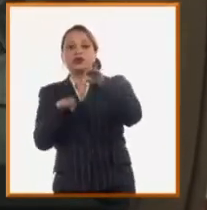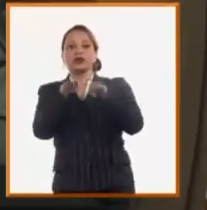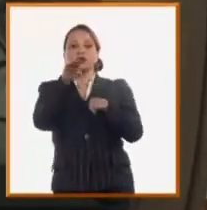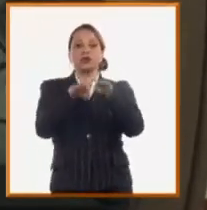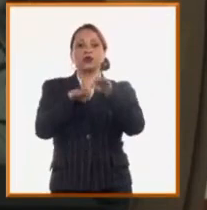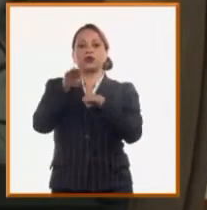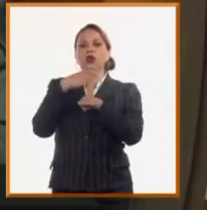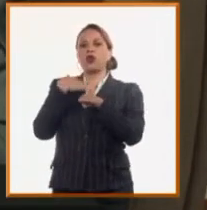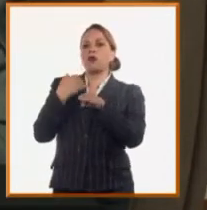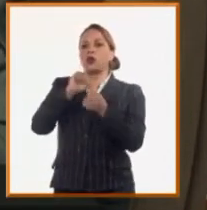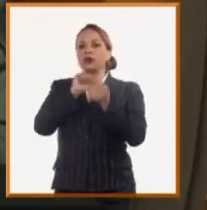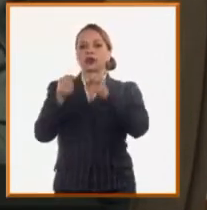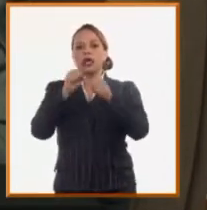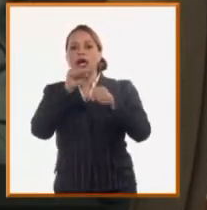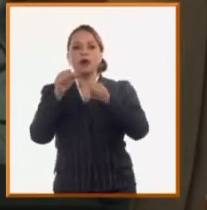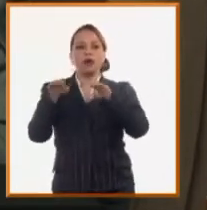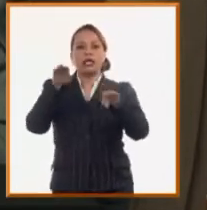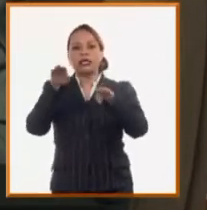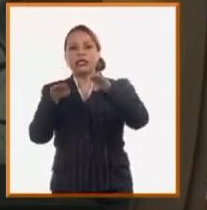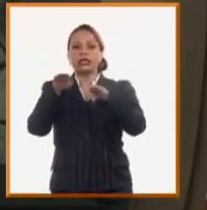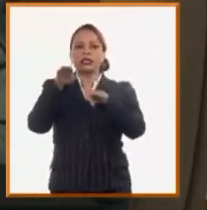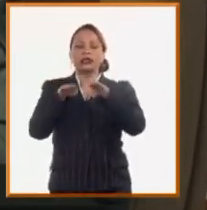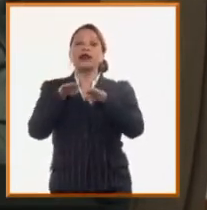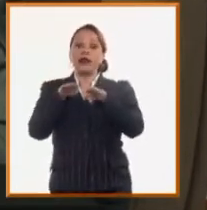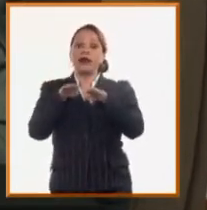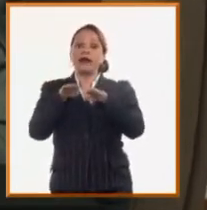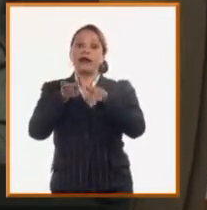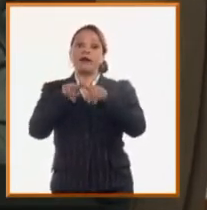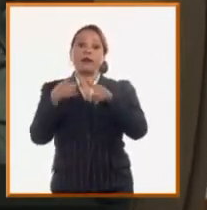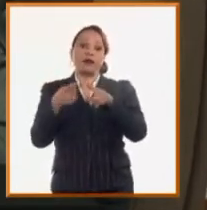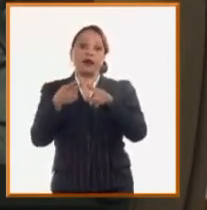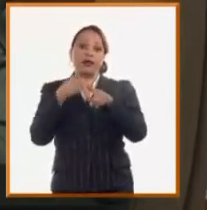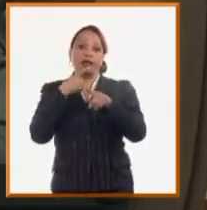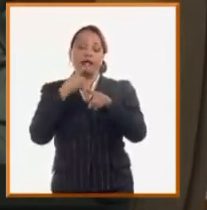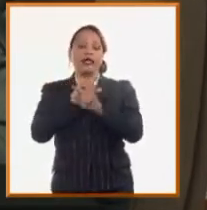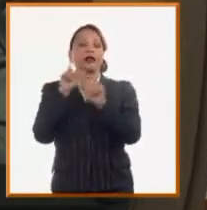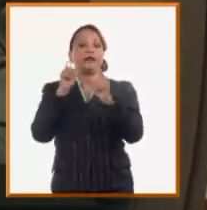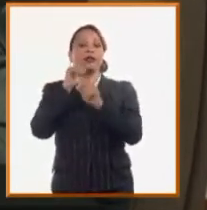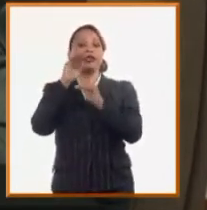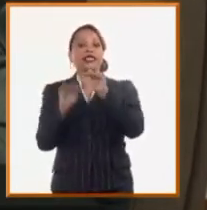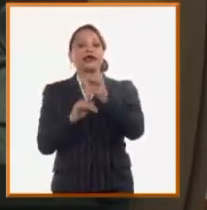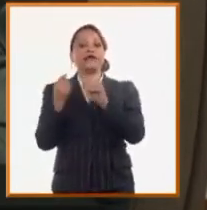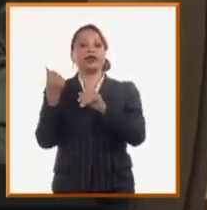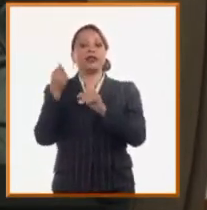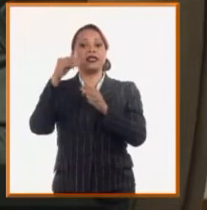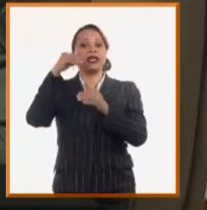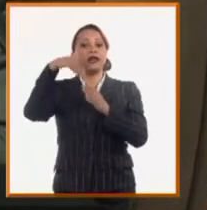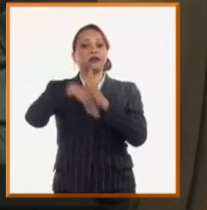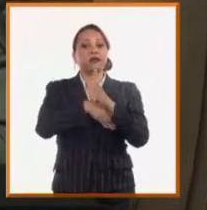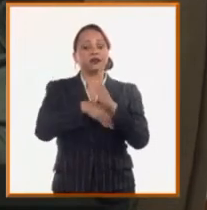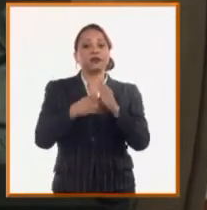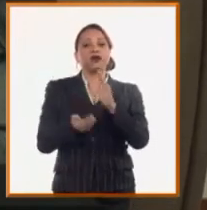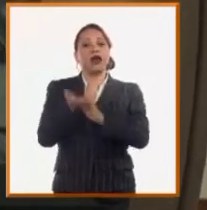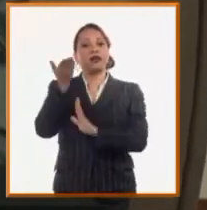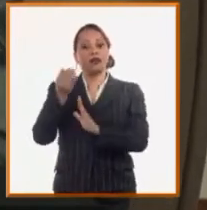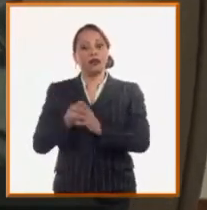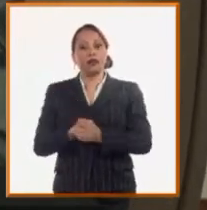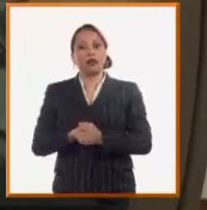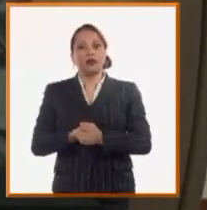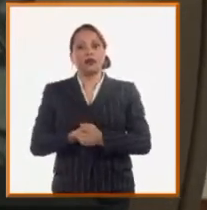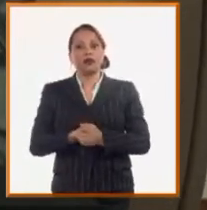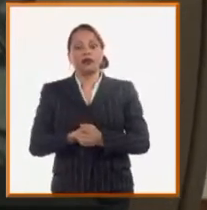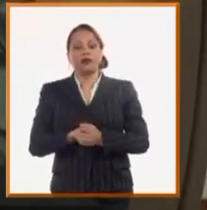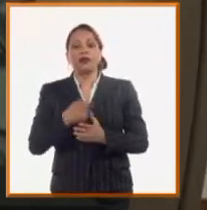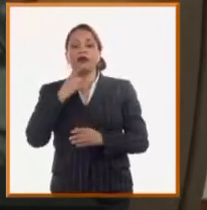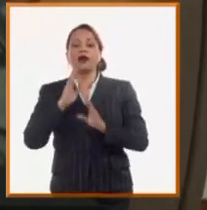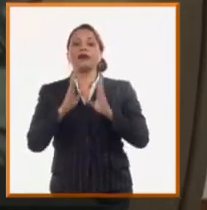controlamos, también porque los impactos en el déficit presupuestario son muy altos, sobre todo cuando nosotros hablamos de los